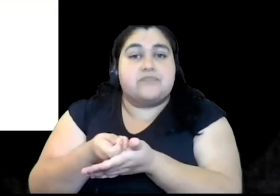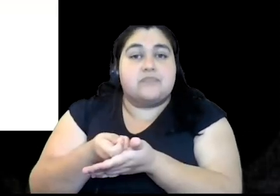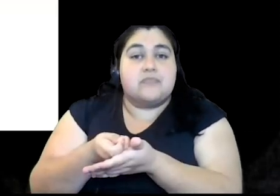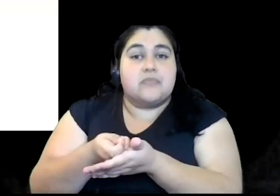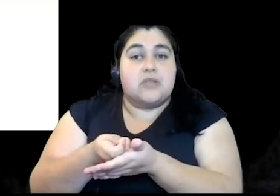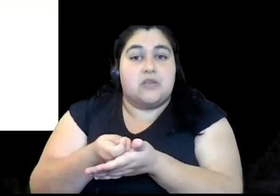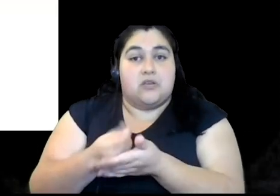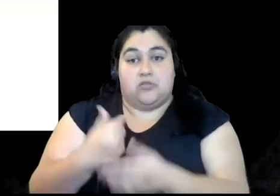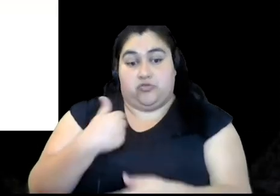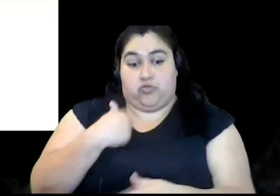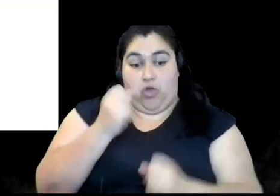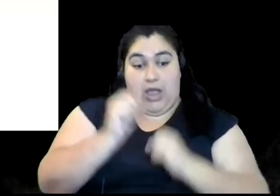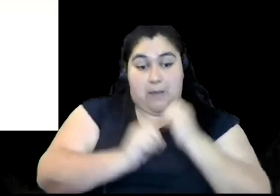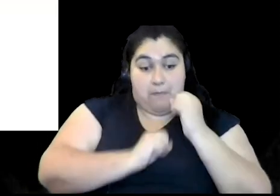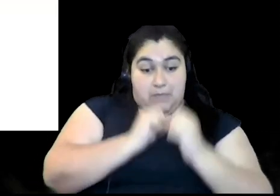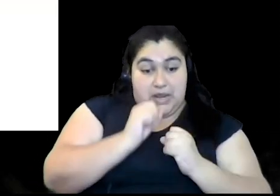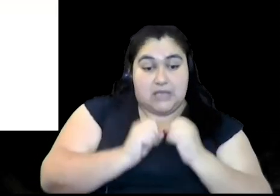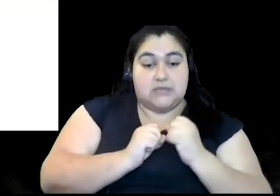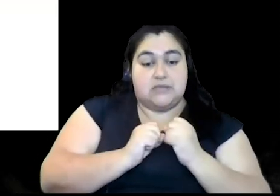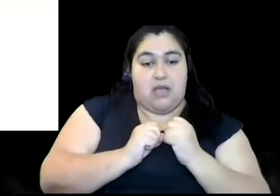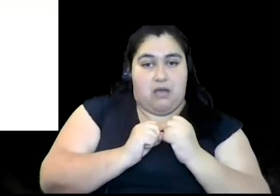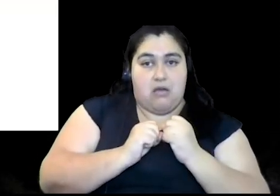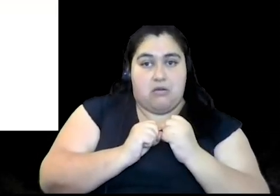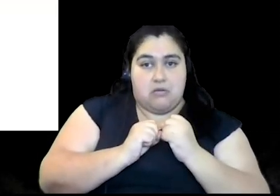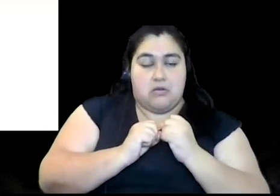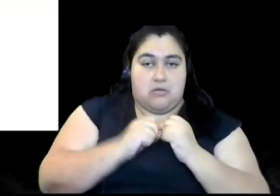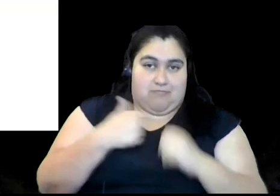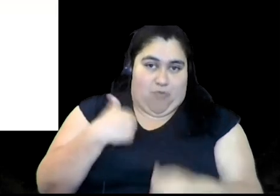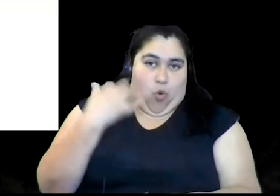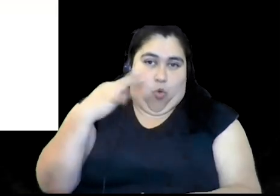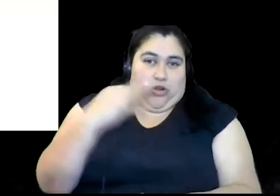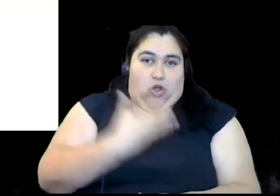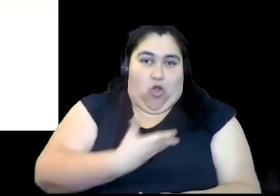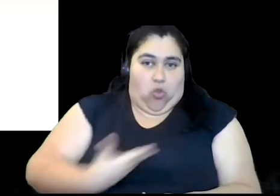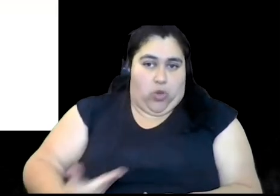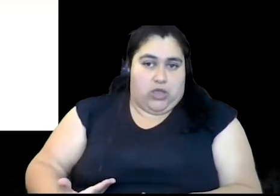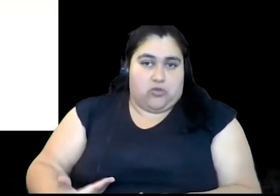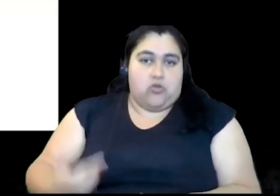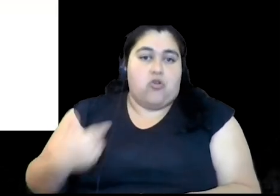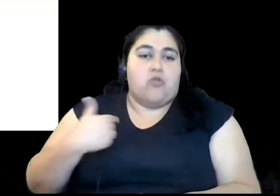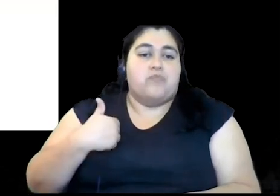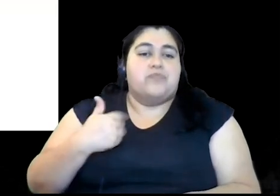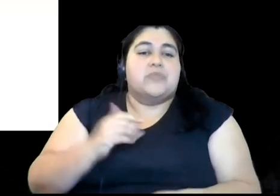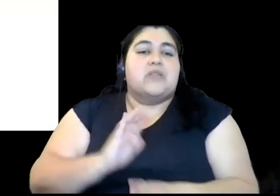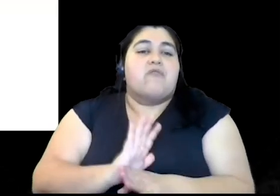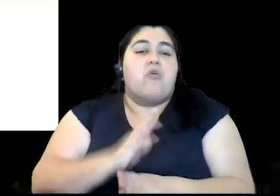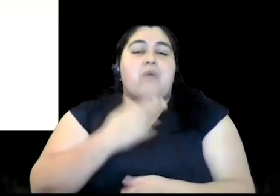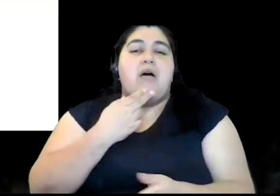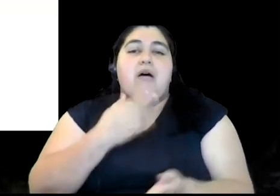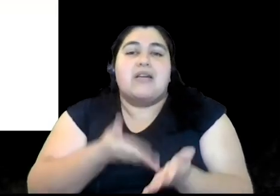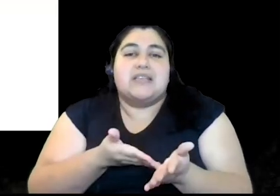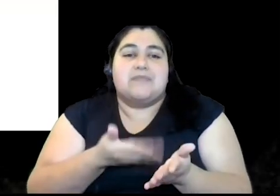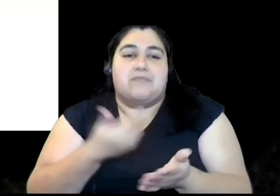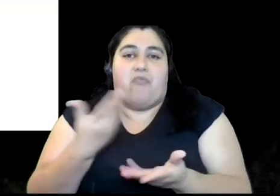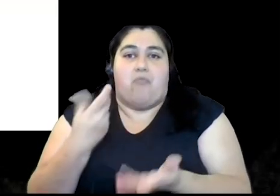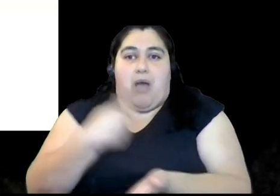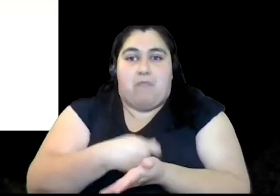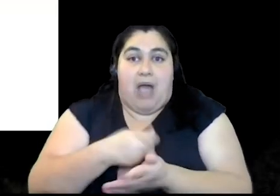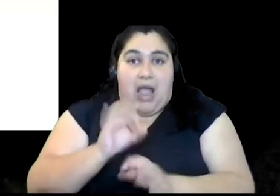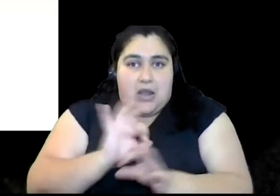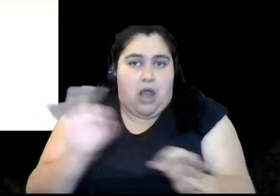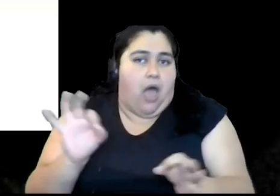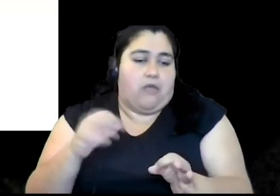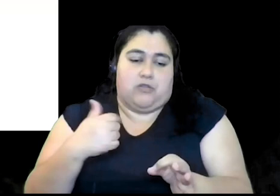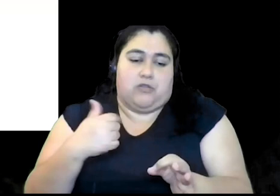y soy un sujeto empresa unipersonal, pierdo el beneficio de exención por el